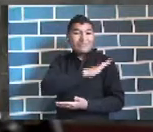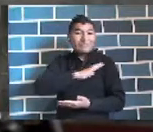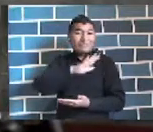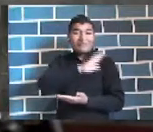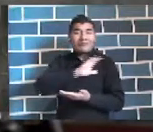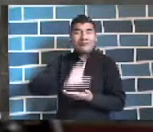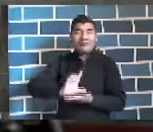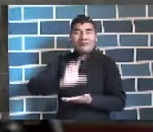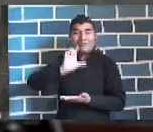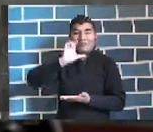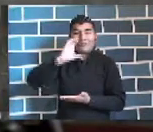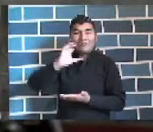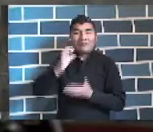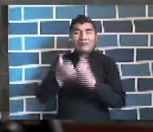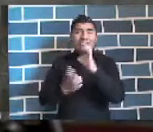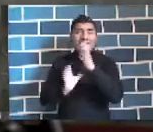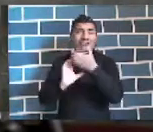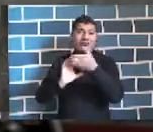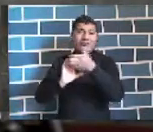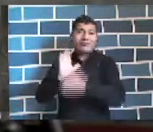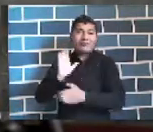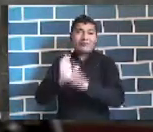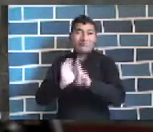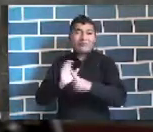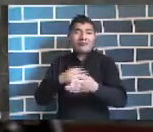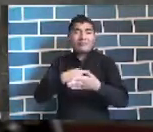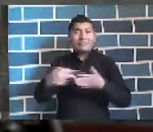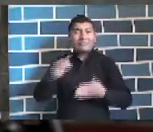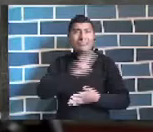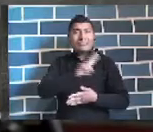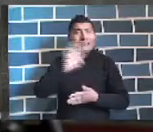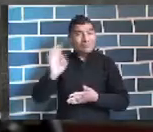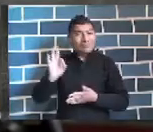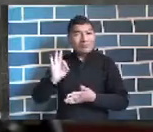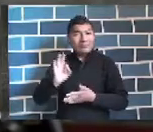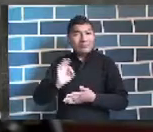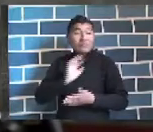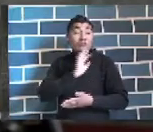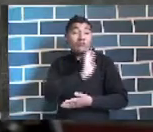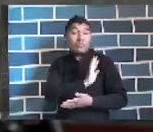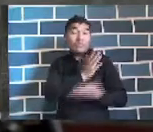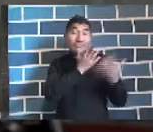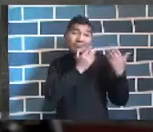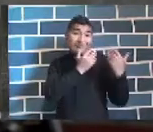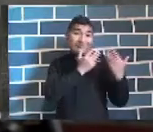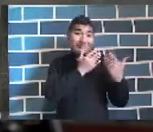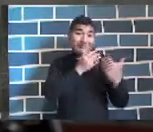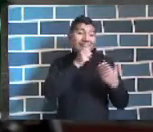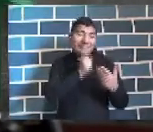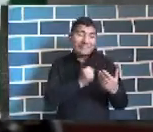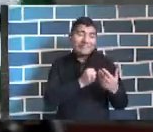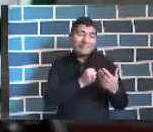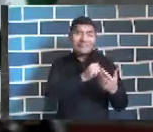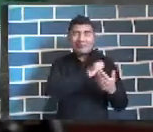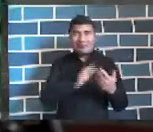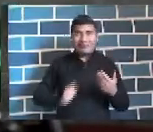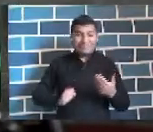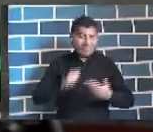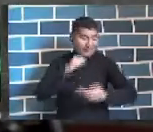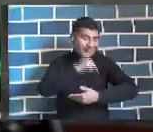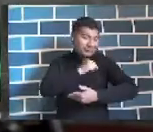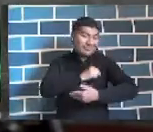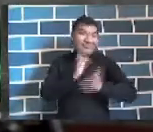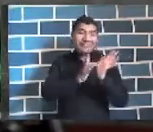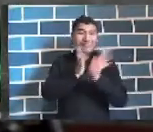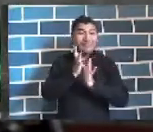Lucas 2:29. Porque la única esperanza de este anciano es el Señor, es este niño Jesús